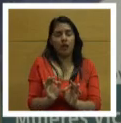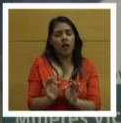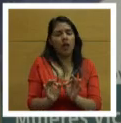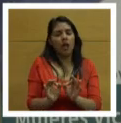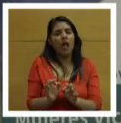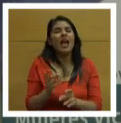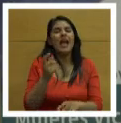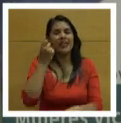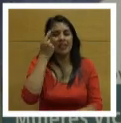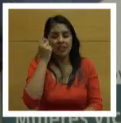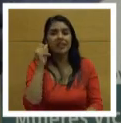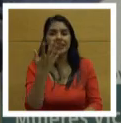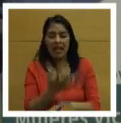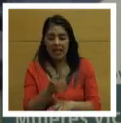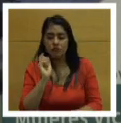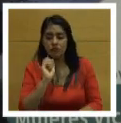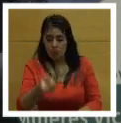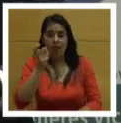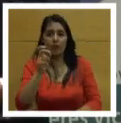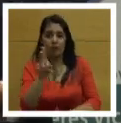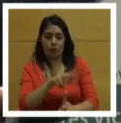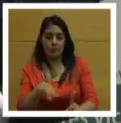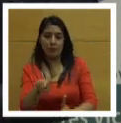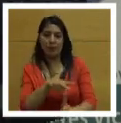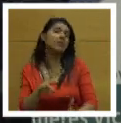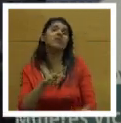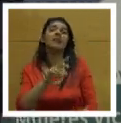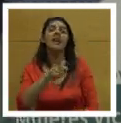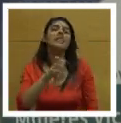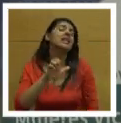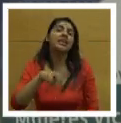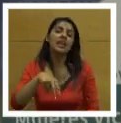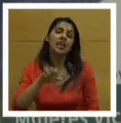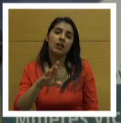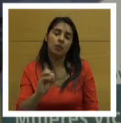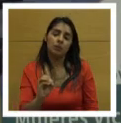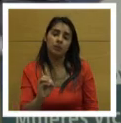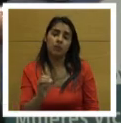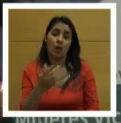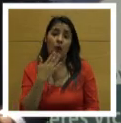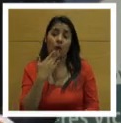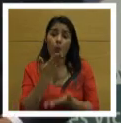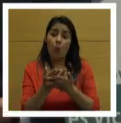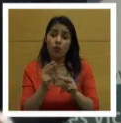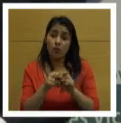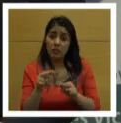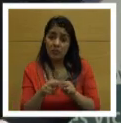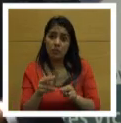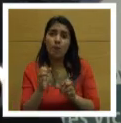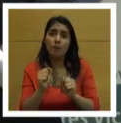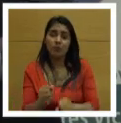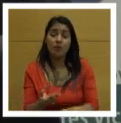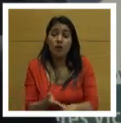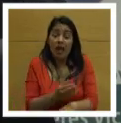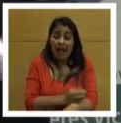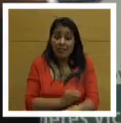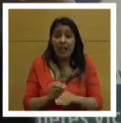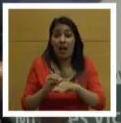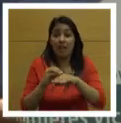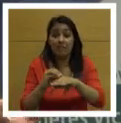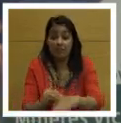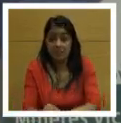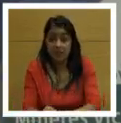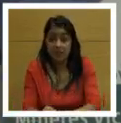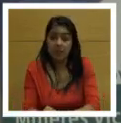con perspectiva de género. Porque cuando juzgamos con perspectiva de género podemos advertir, tal como Soledad ha expresado adecuadamente, y